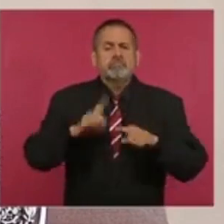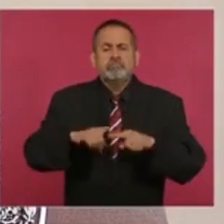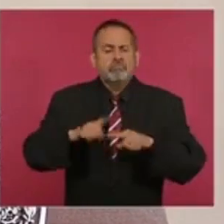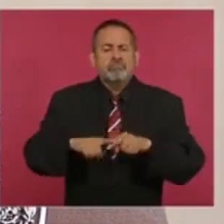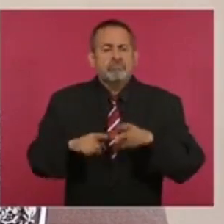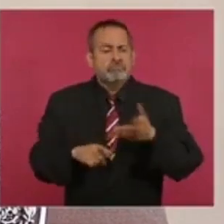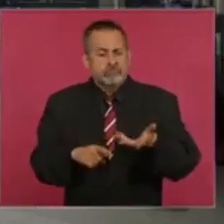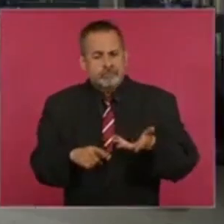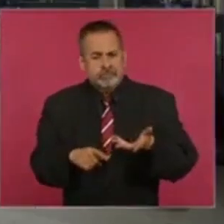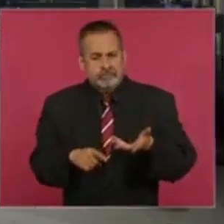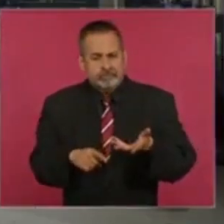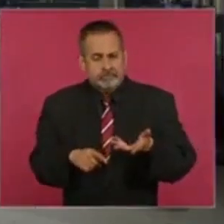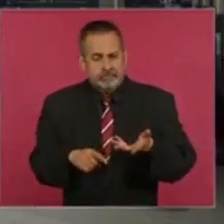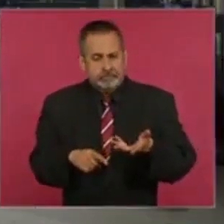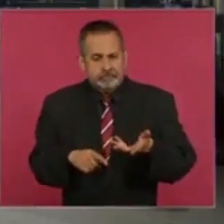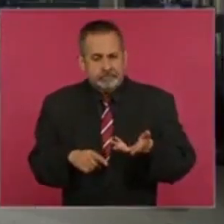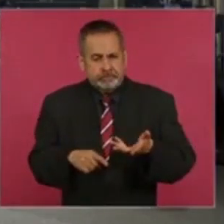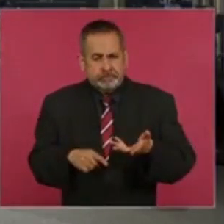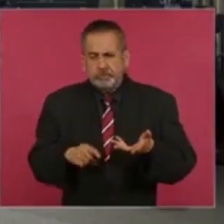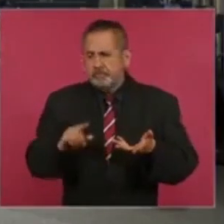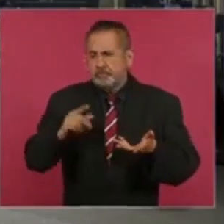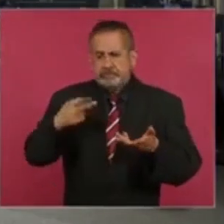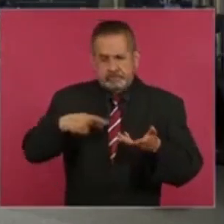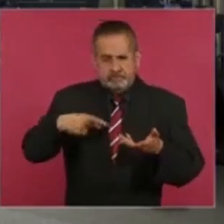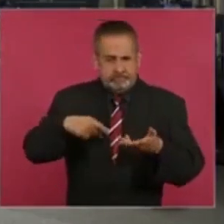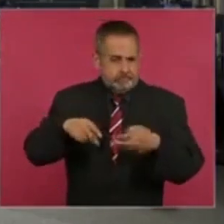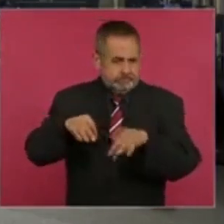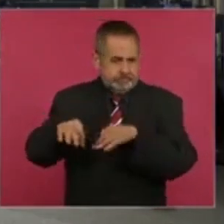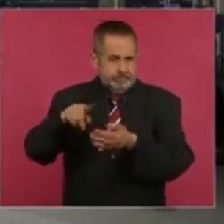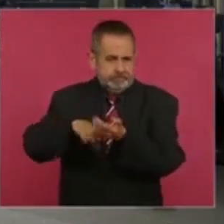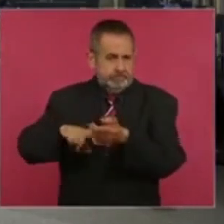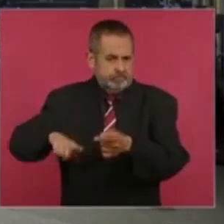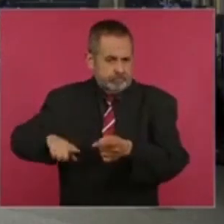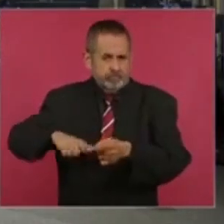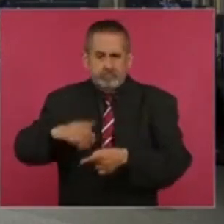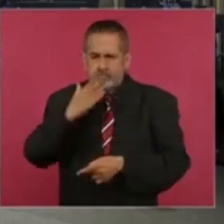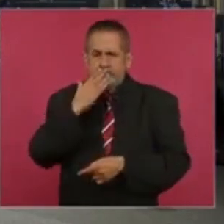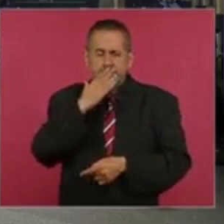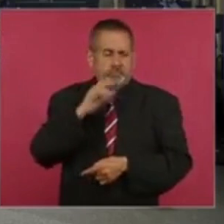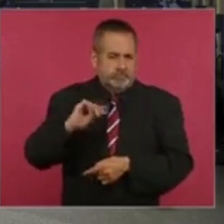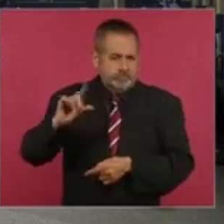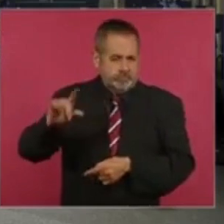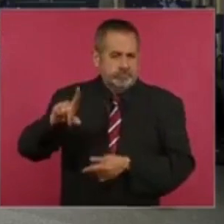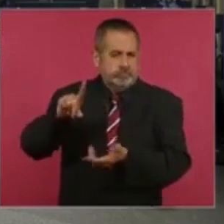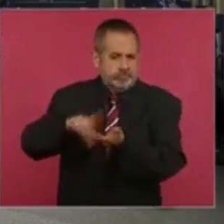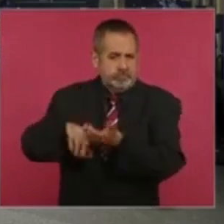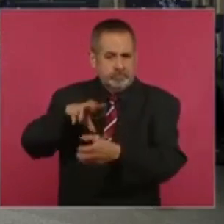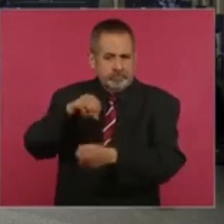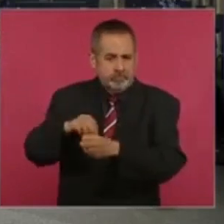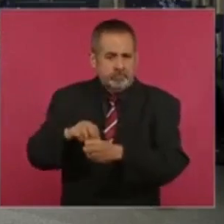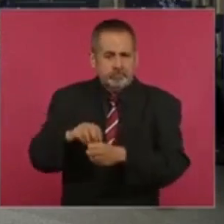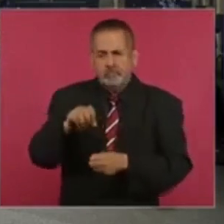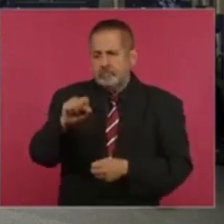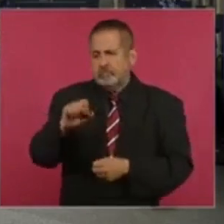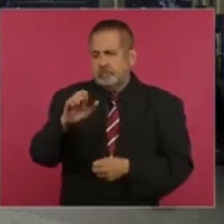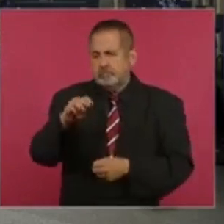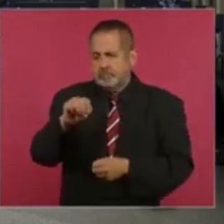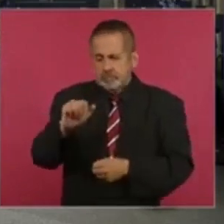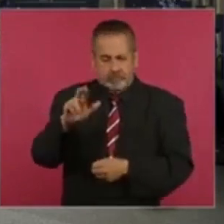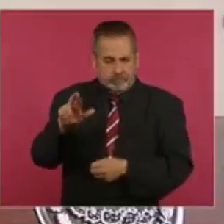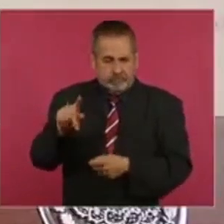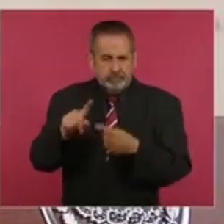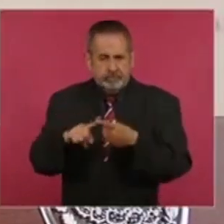tanto los servidores públicos de la Secretaría del Medio Ambiente como de